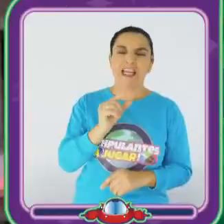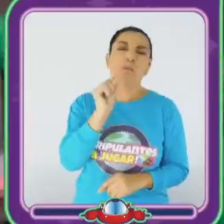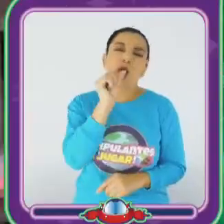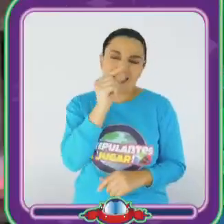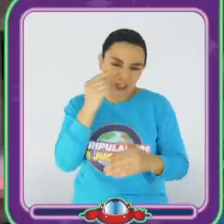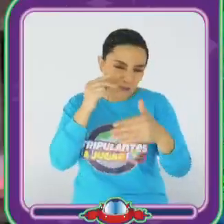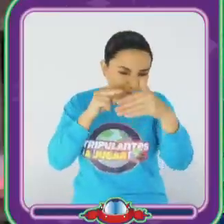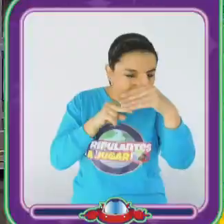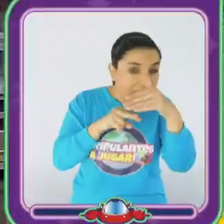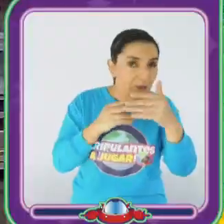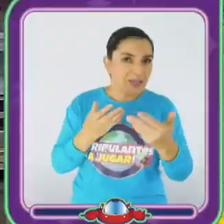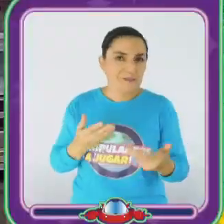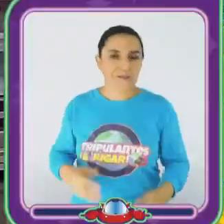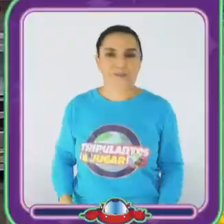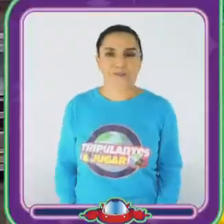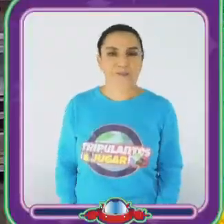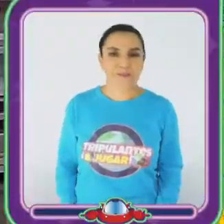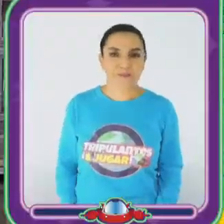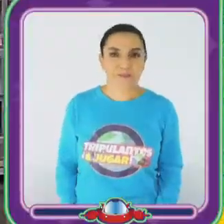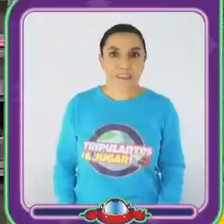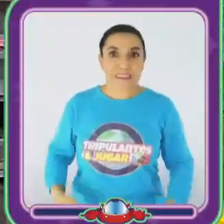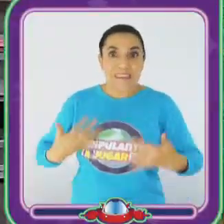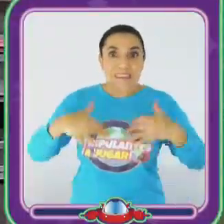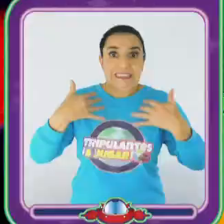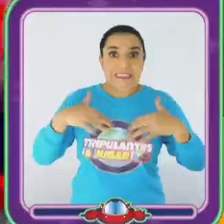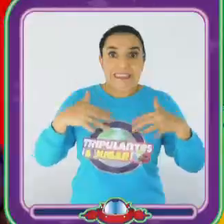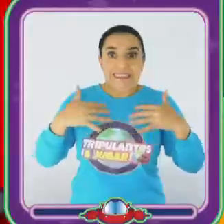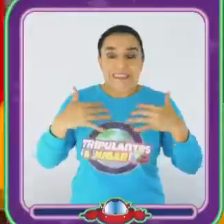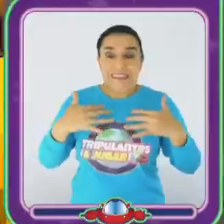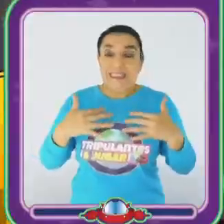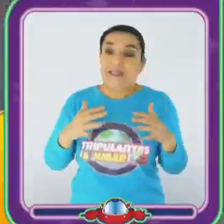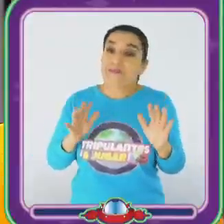Sí. Un poquitito.